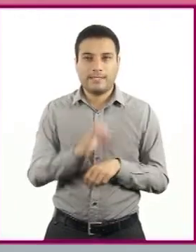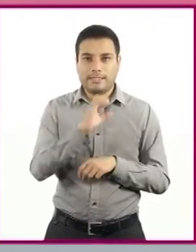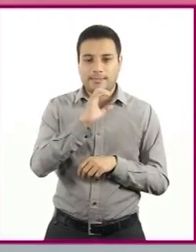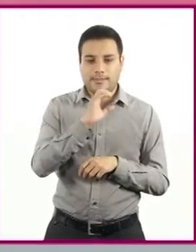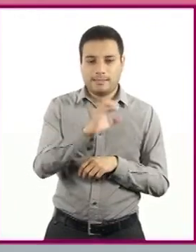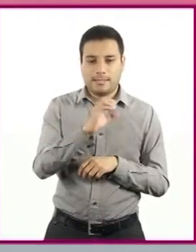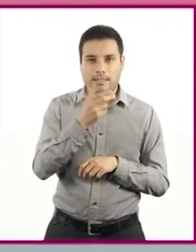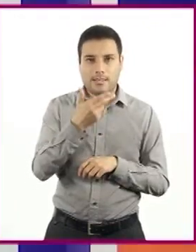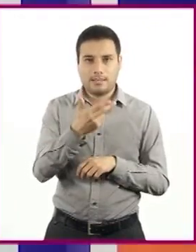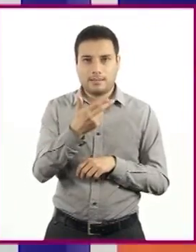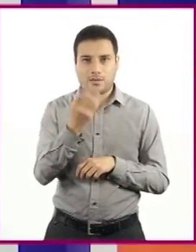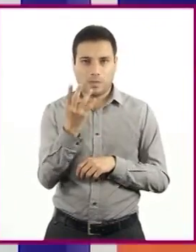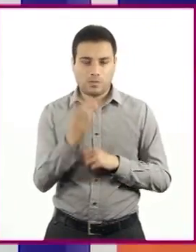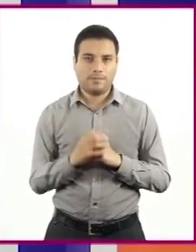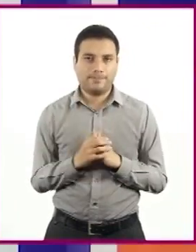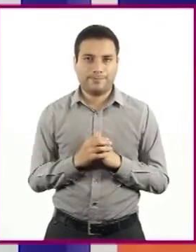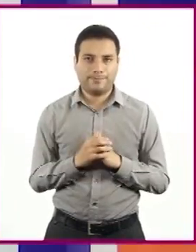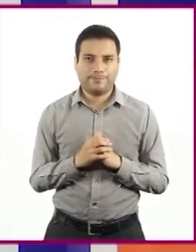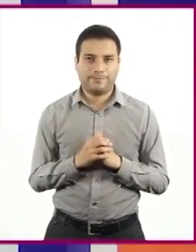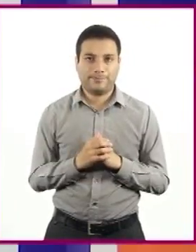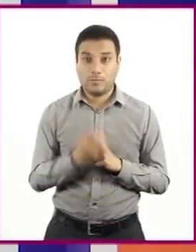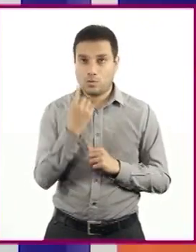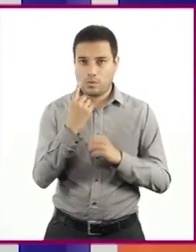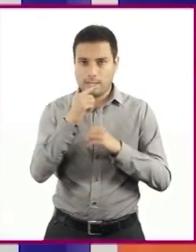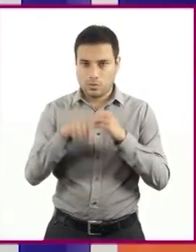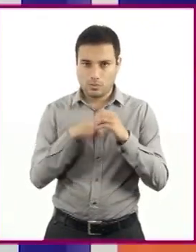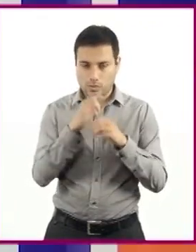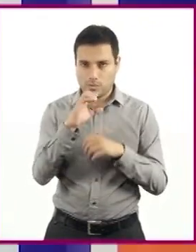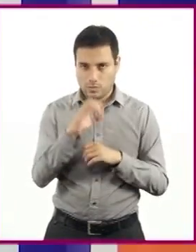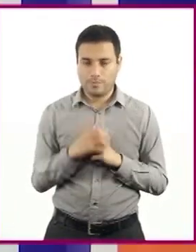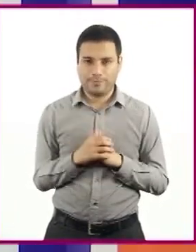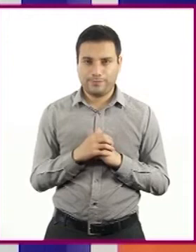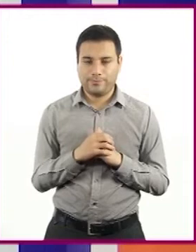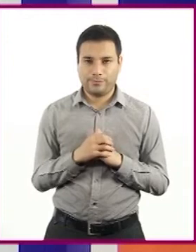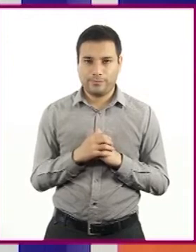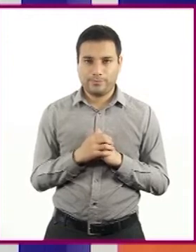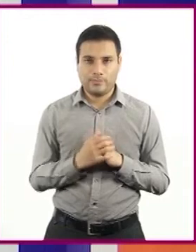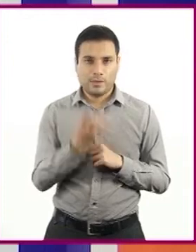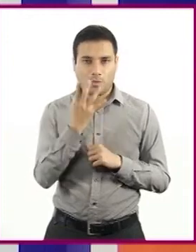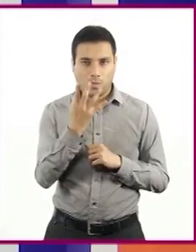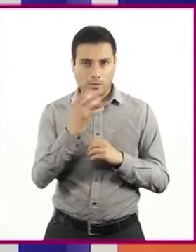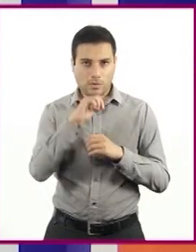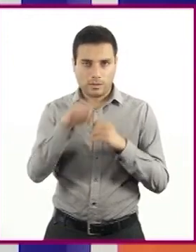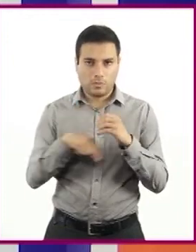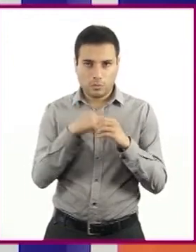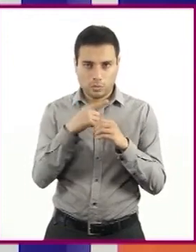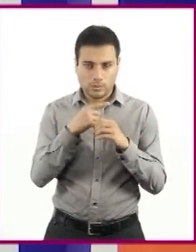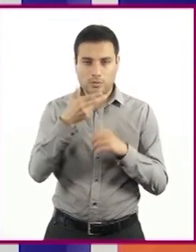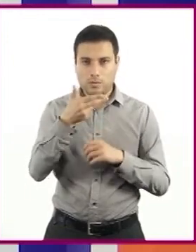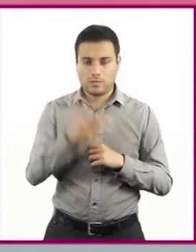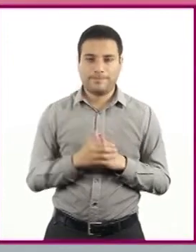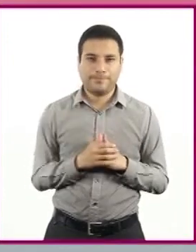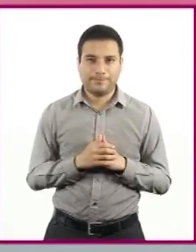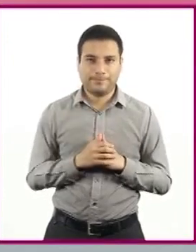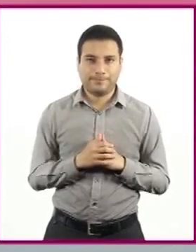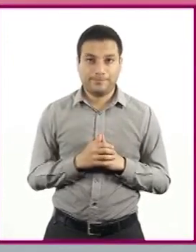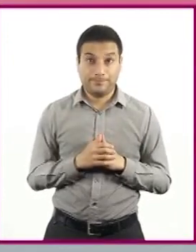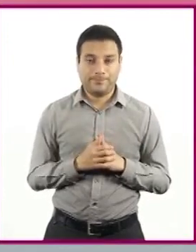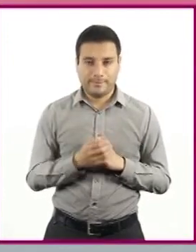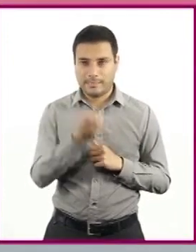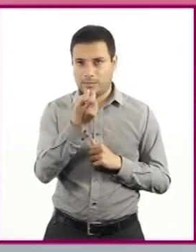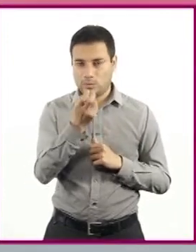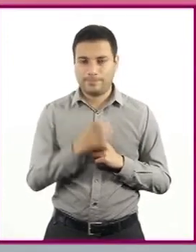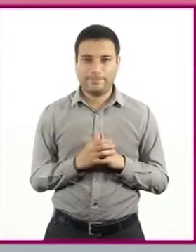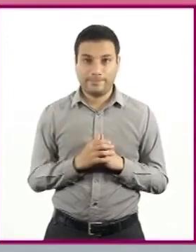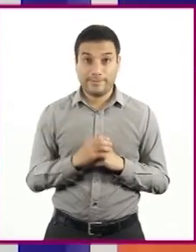CH4, es decir, tiene un átomo de carbono y 4 átomos de hidrógeno. Así es,